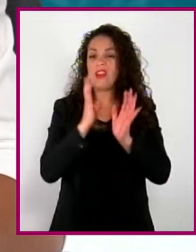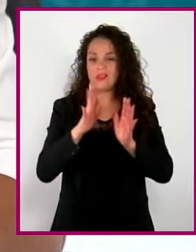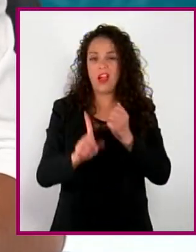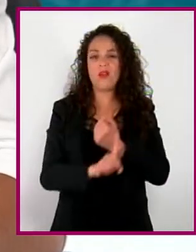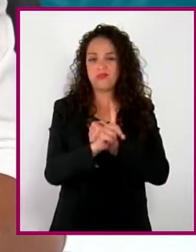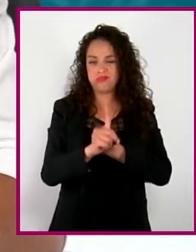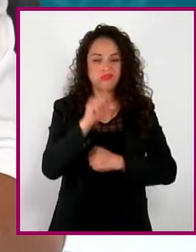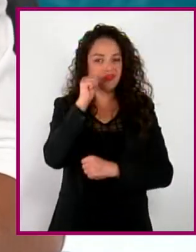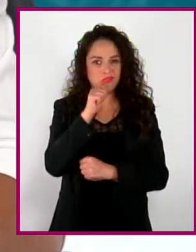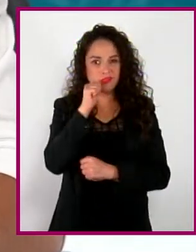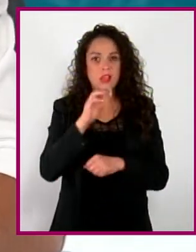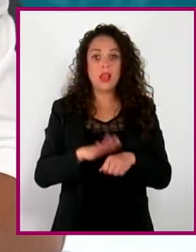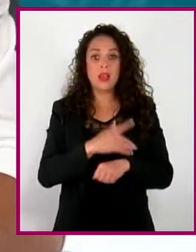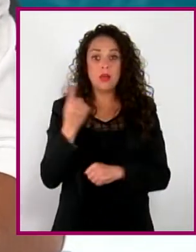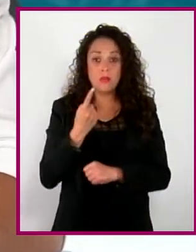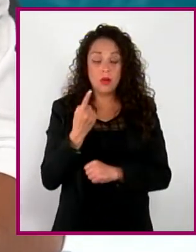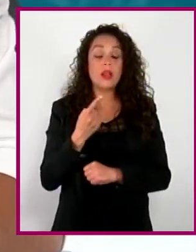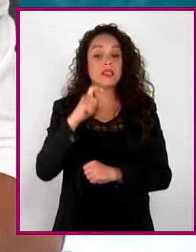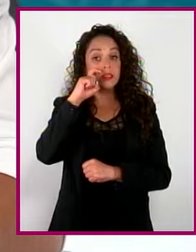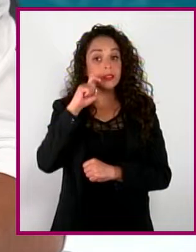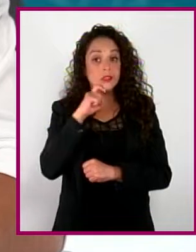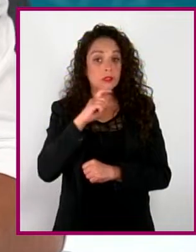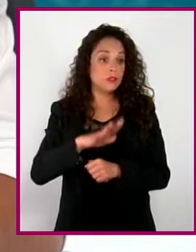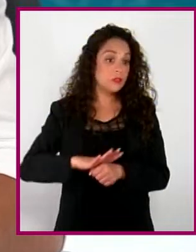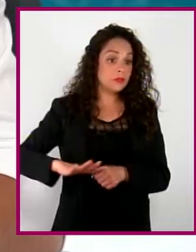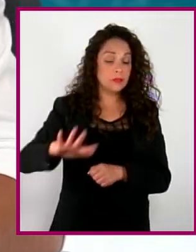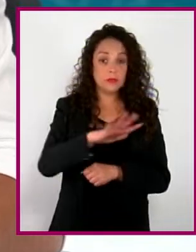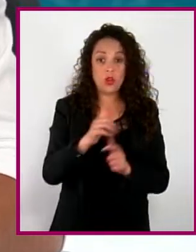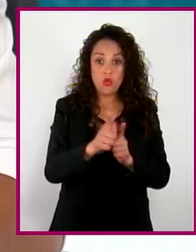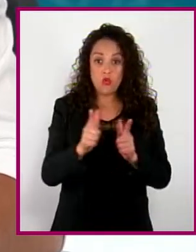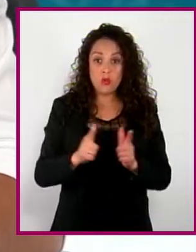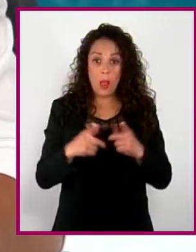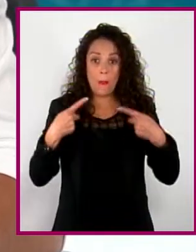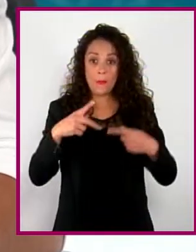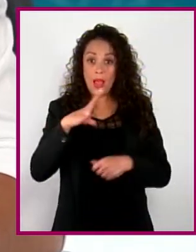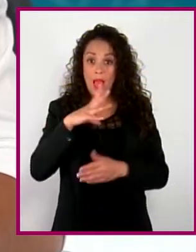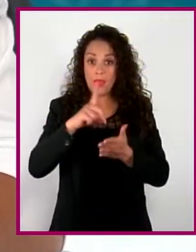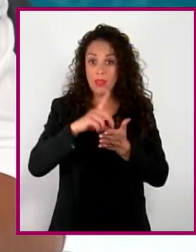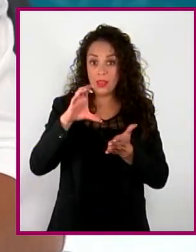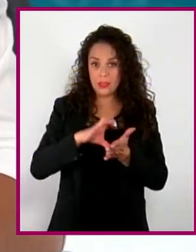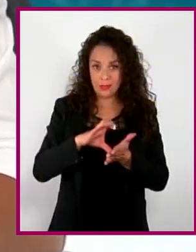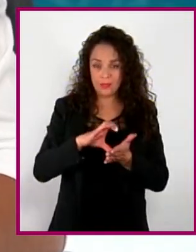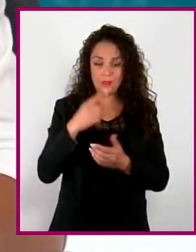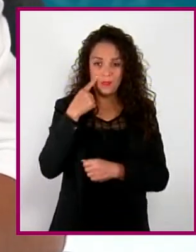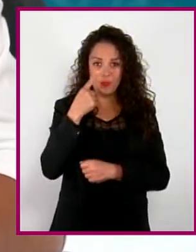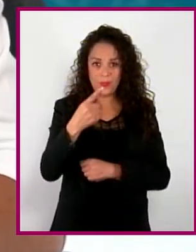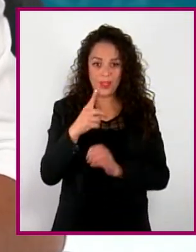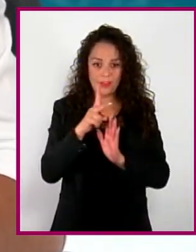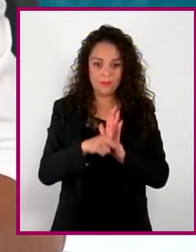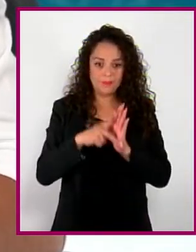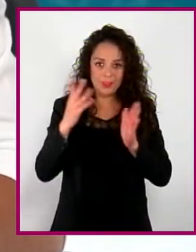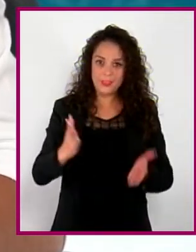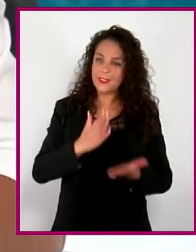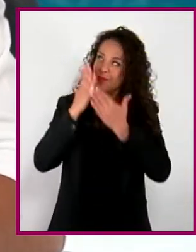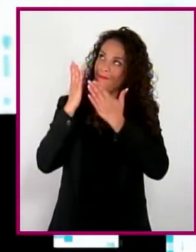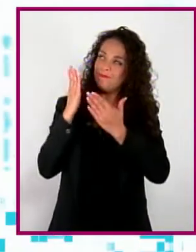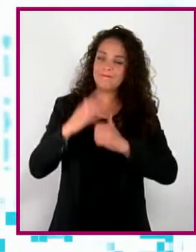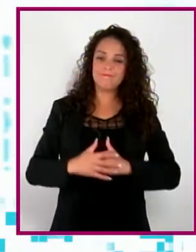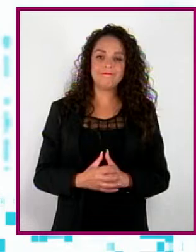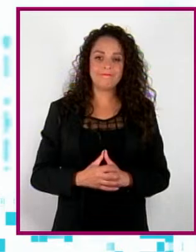acrecienta cuando hablamos de la sexualidad en sectores de la población que viven alguna discapacidad. Veamos la siguiente cápsula que les tenemos